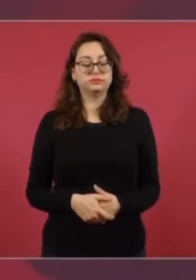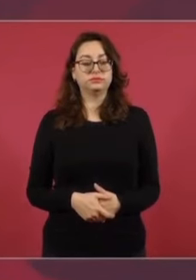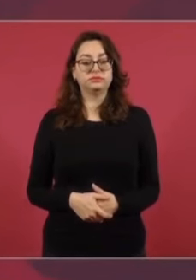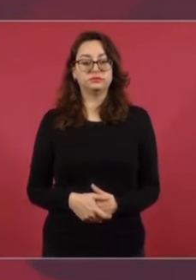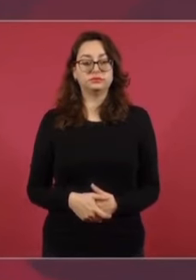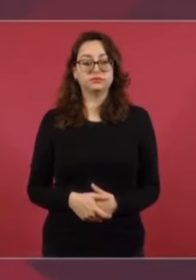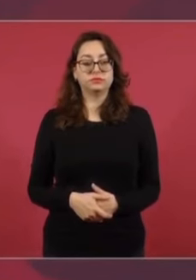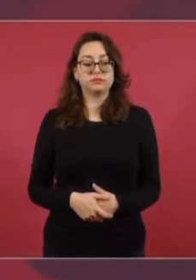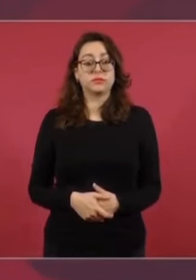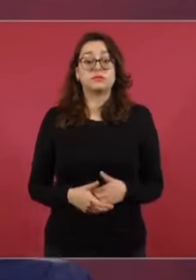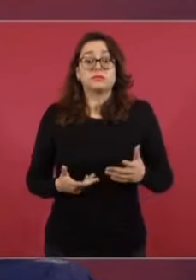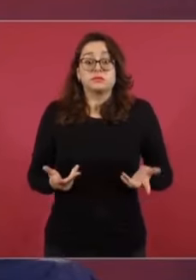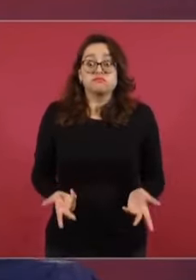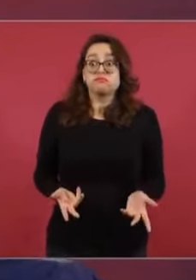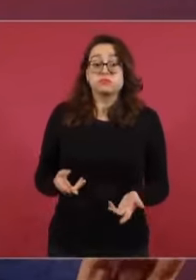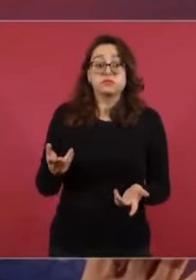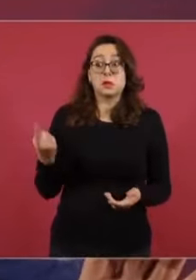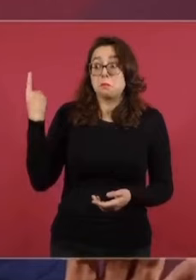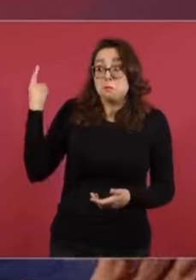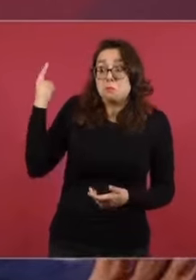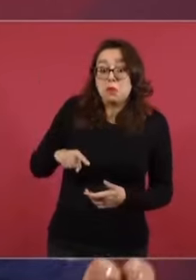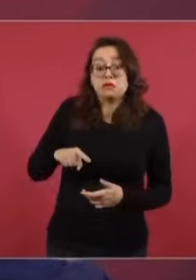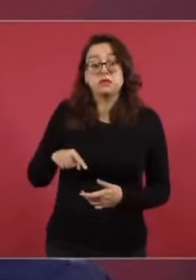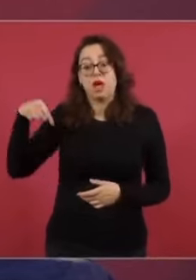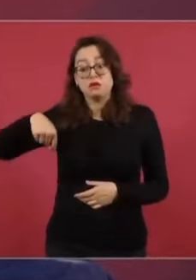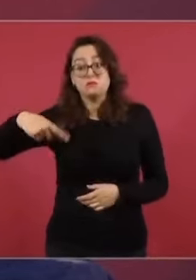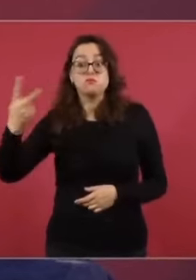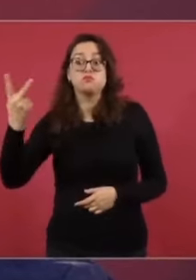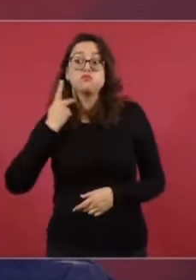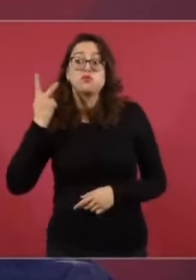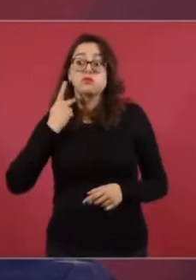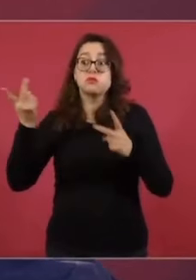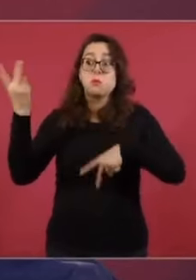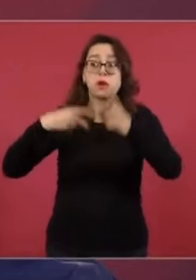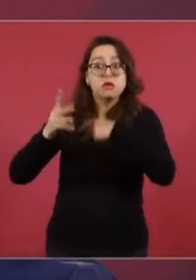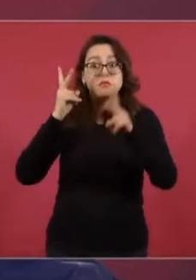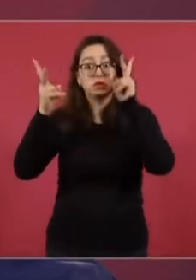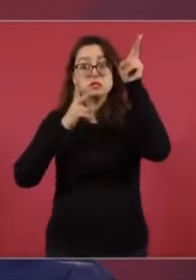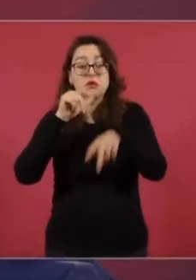que yo no reciba a nadie, pues también lo cumplo, ¿eh?